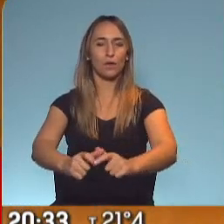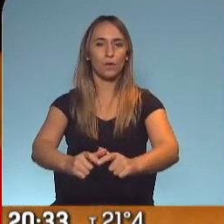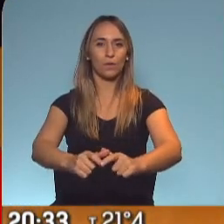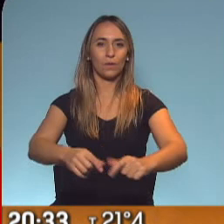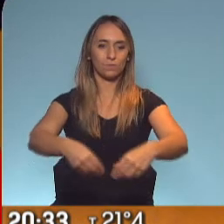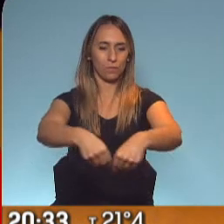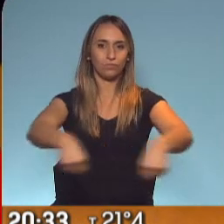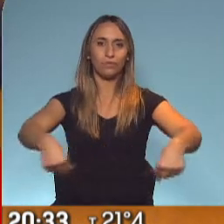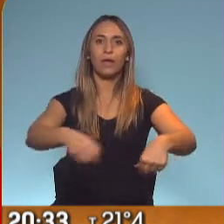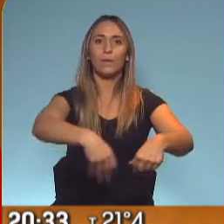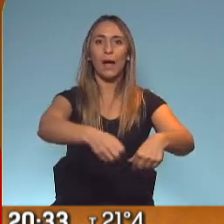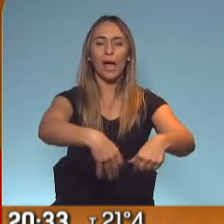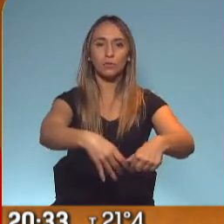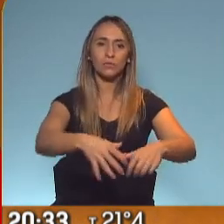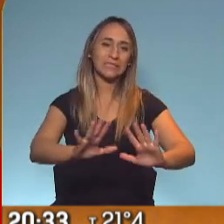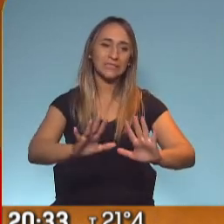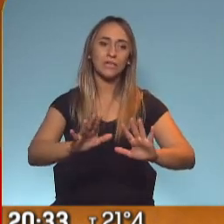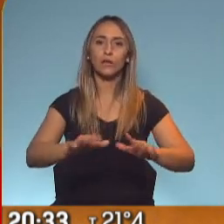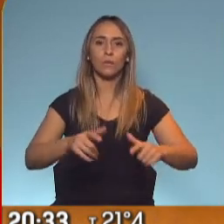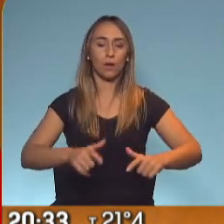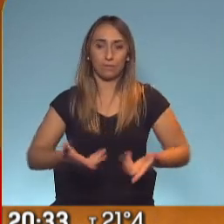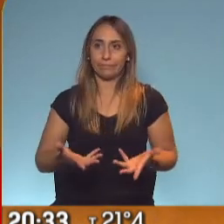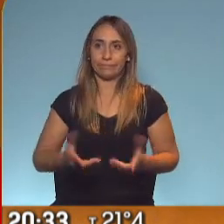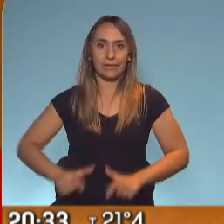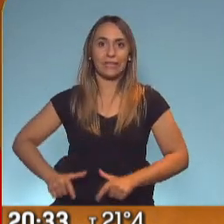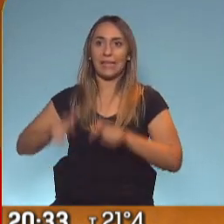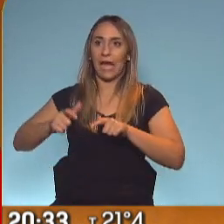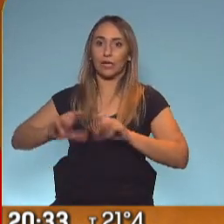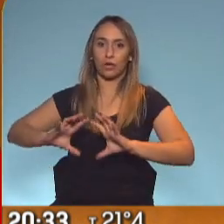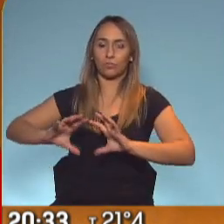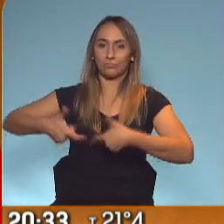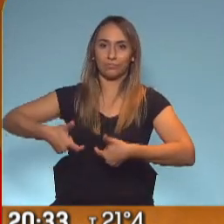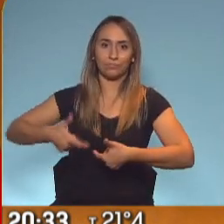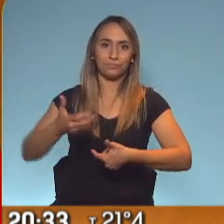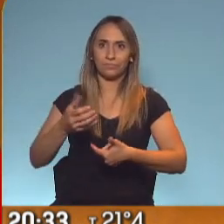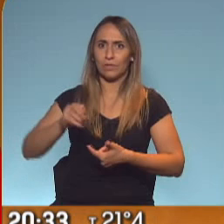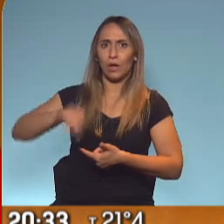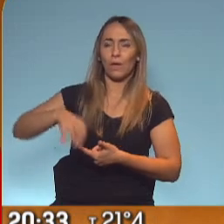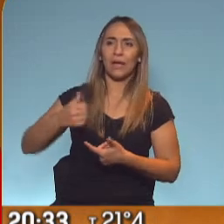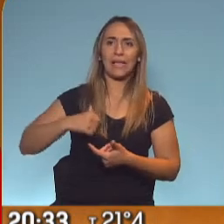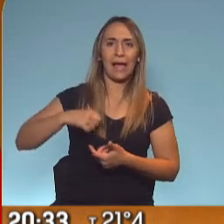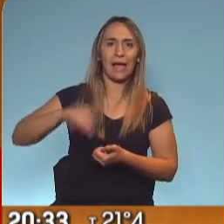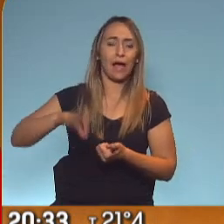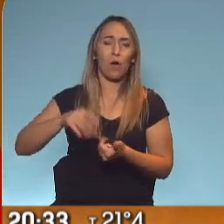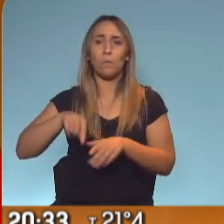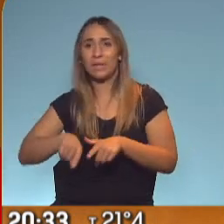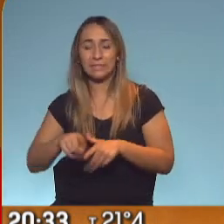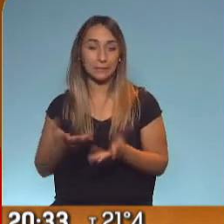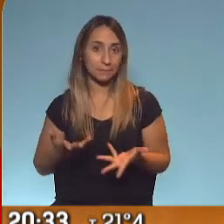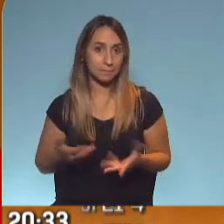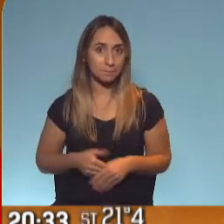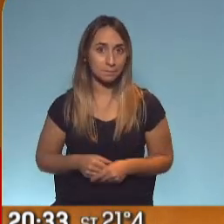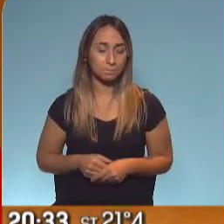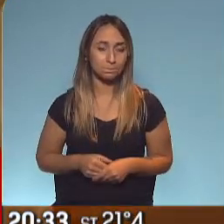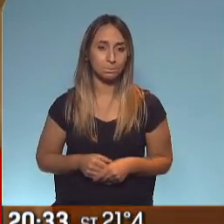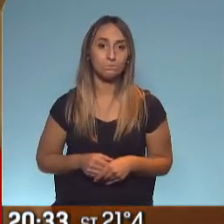baño de madera con chapa de cartón, con un tarro de cerecita dado vuelta, como se ve en muchos barrios populares, y bueno, ahí está el gran desafío, ¿no?